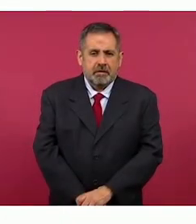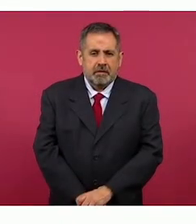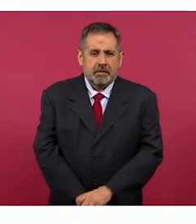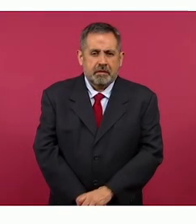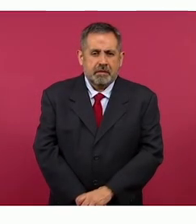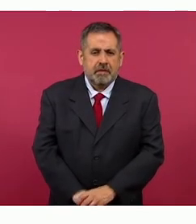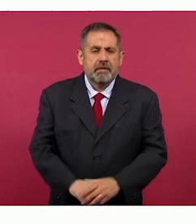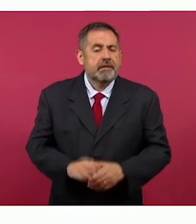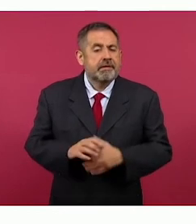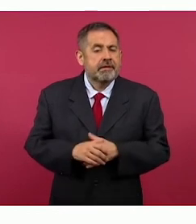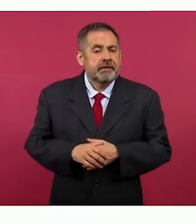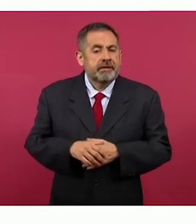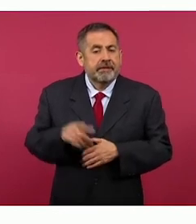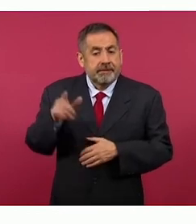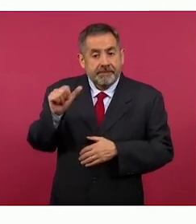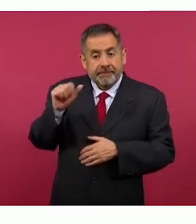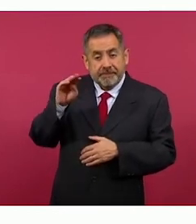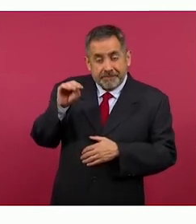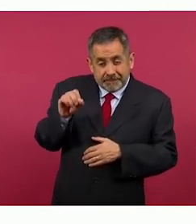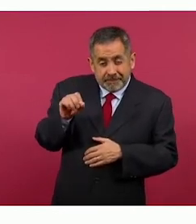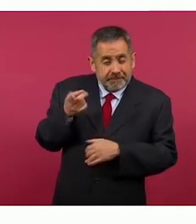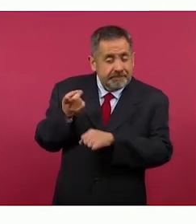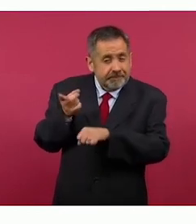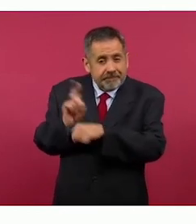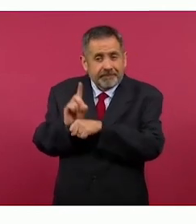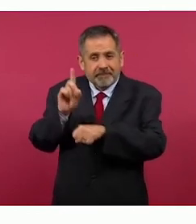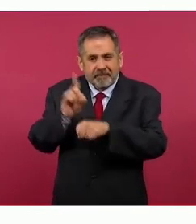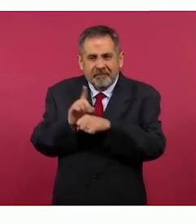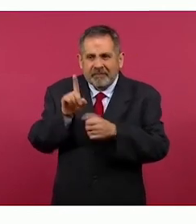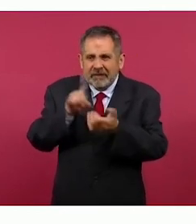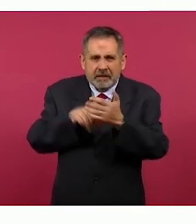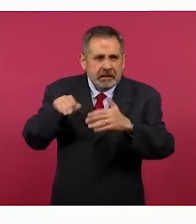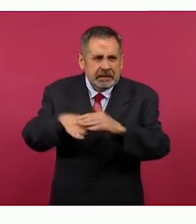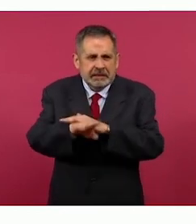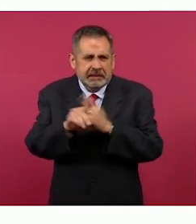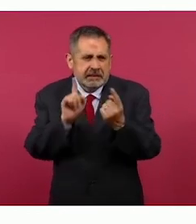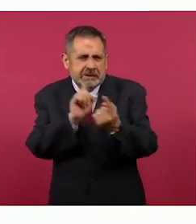AMLO recurre a diario a brujería,